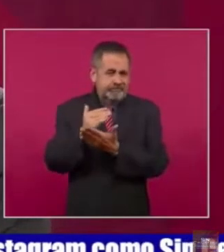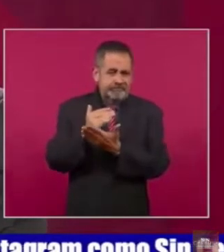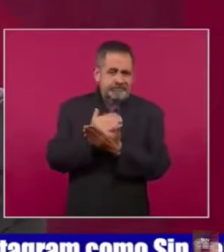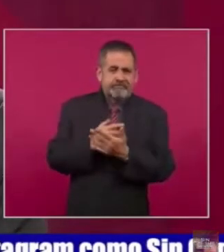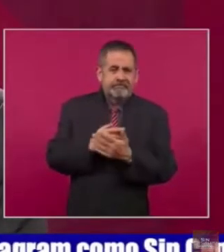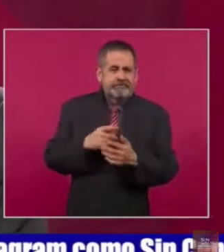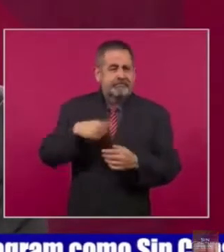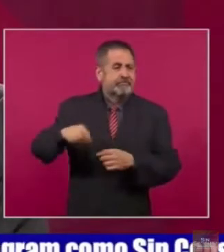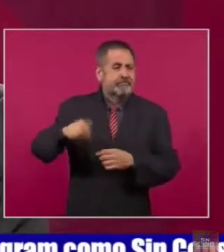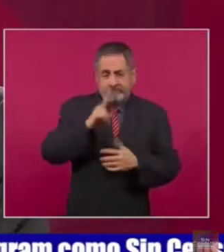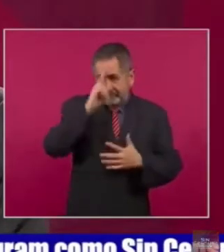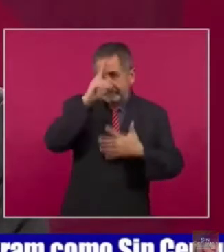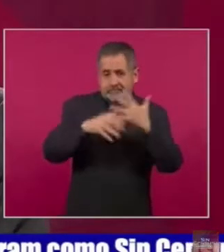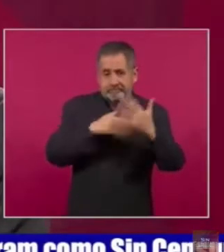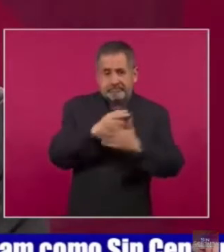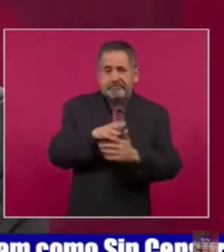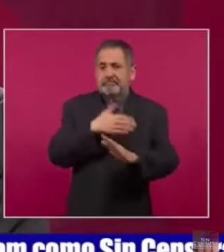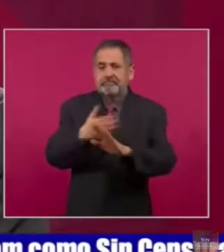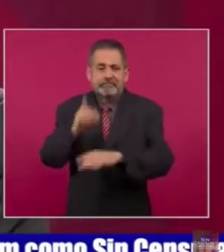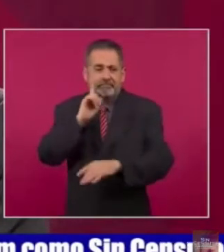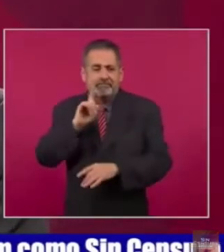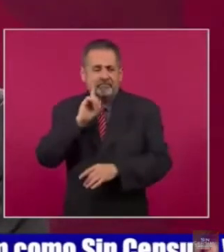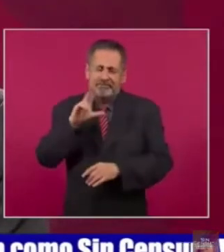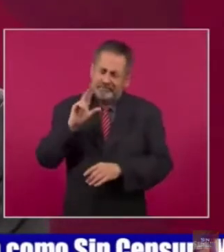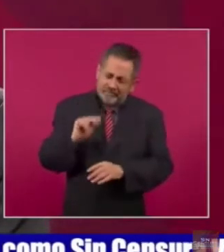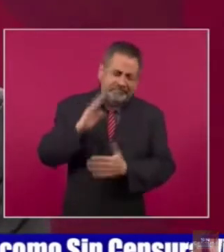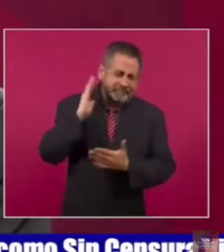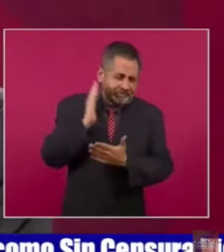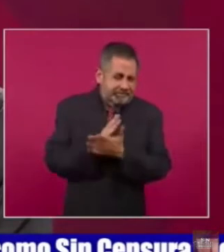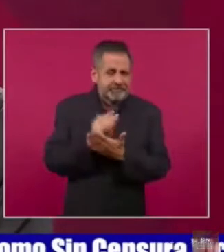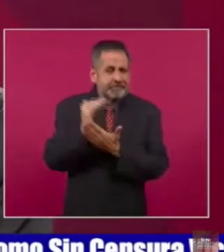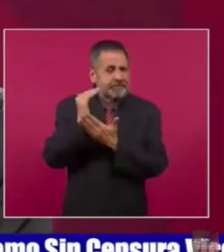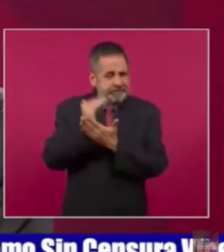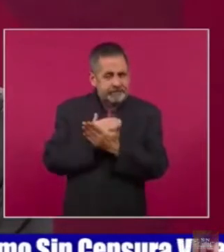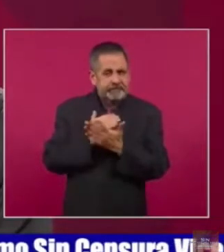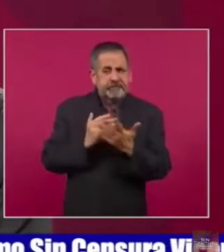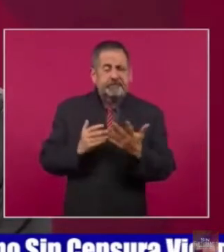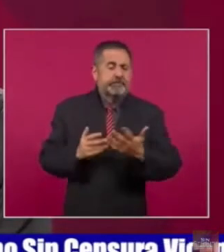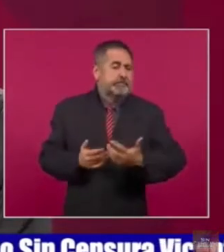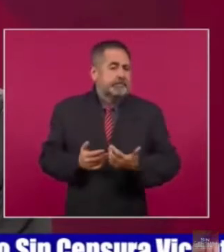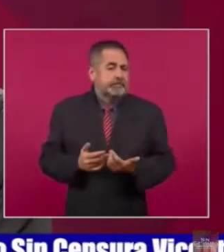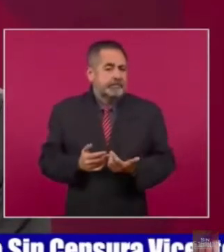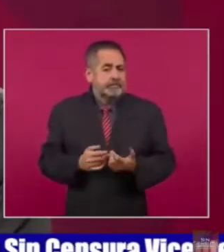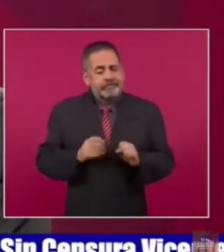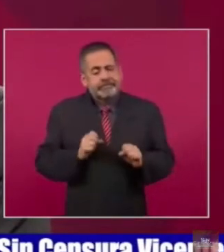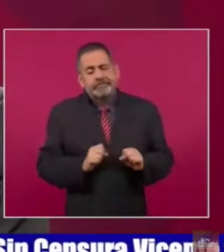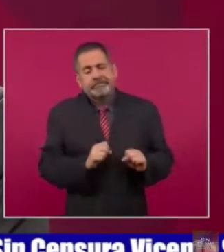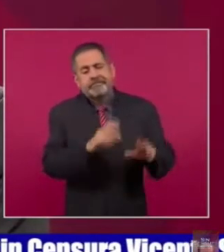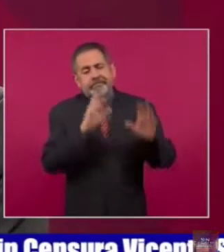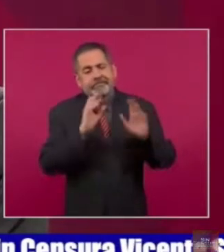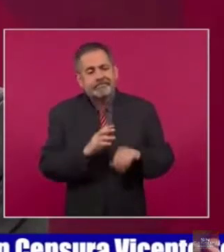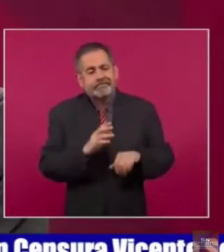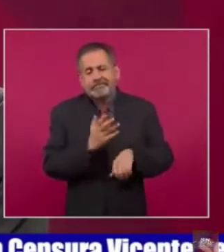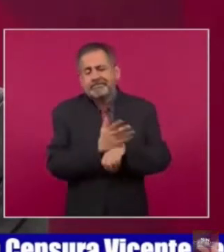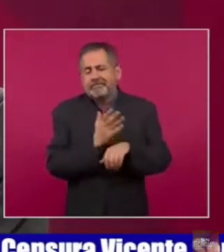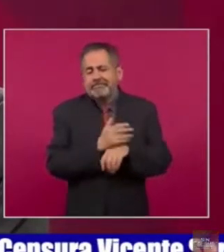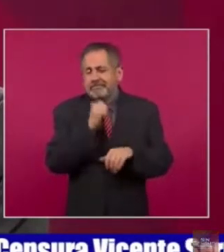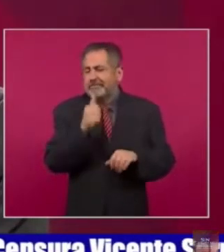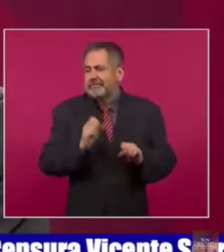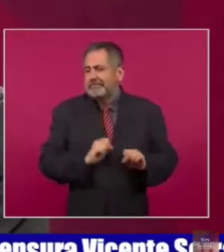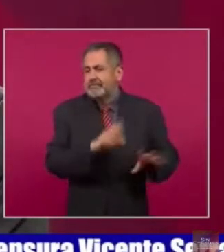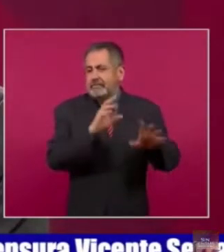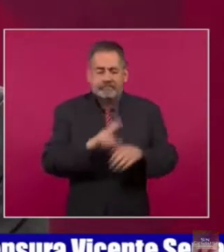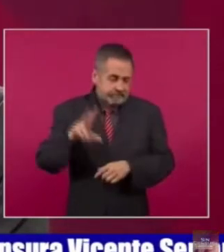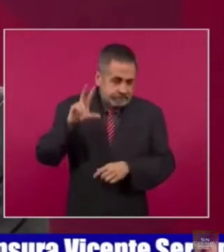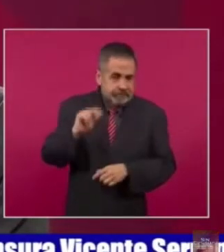de Canadá, Justin Trudeau, visitarán México, pero hasta enero del 2023 para la Cumbre de América del Norte. Se